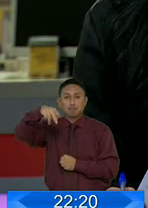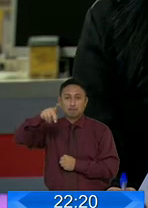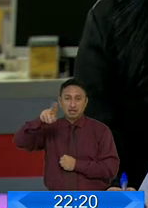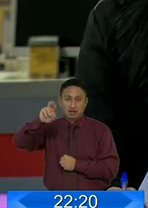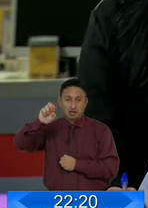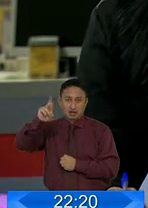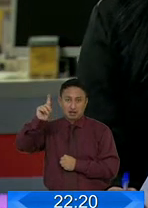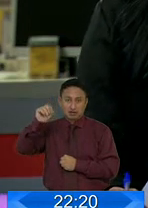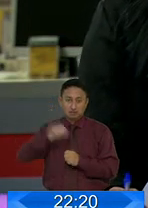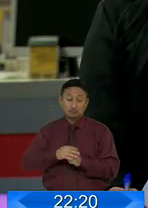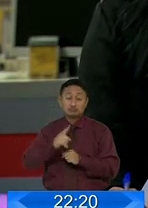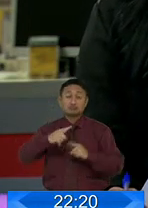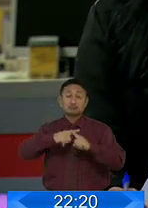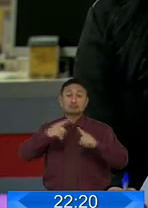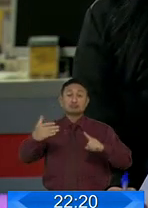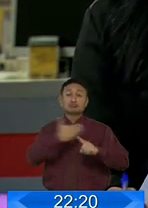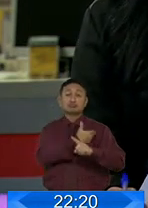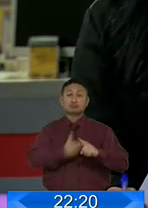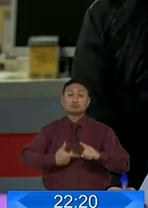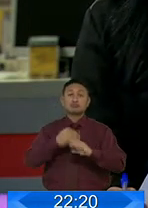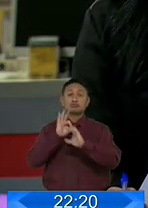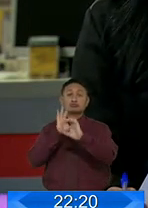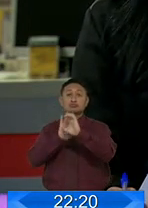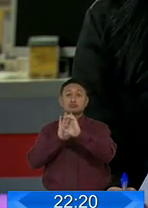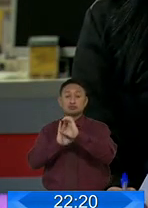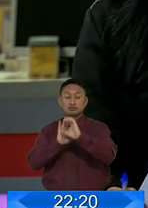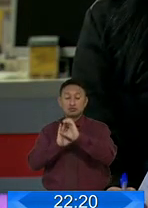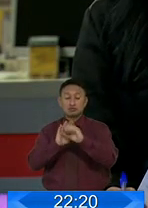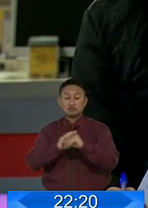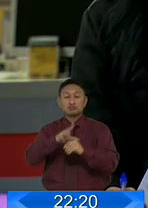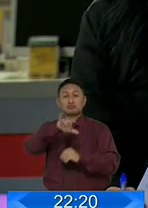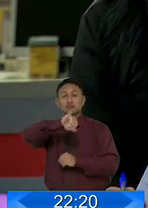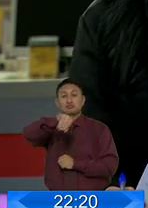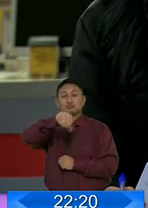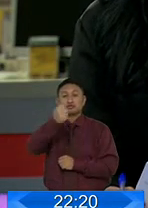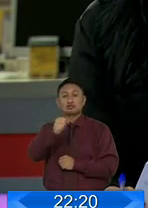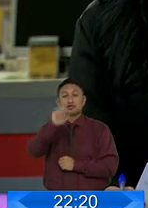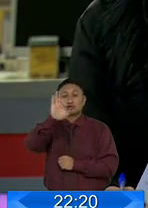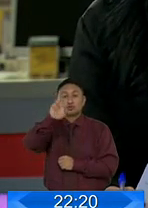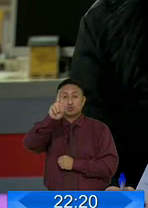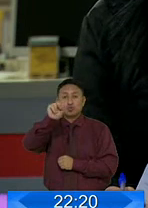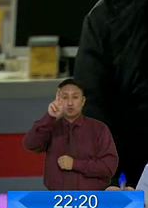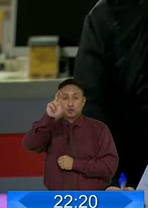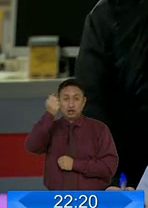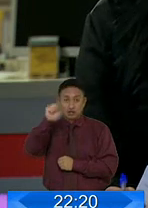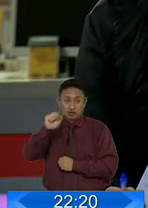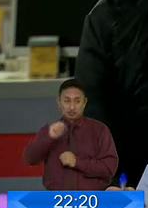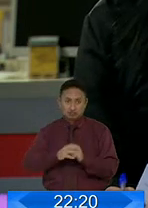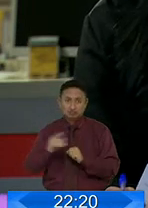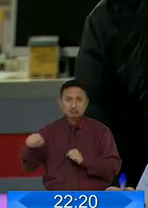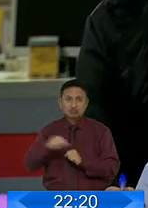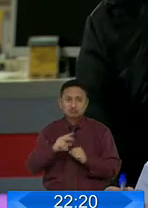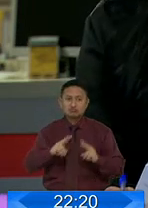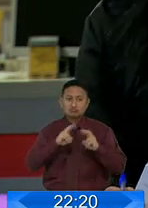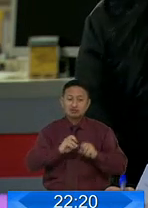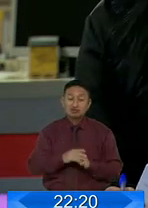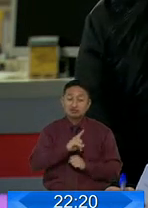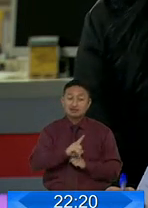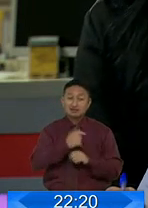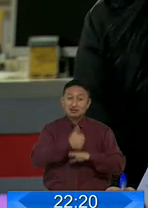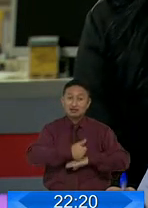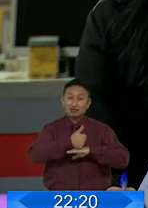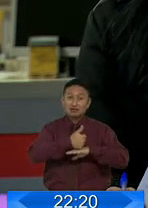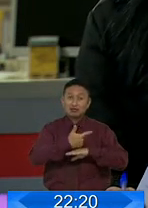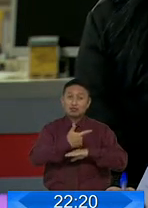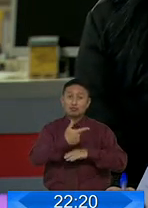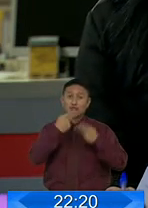ellos, el expresidente del Consejo de Participación Ciudadana, José Carlos Suárez, que investiga la presunta venta de cargos públicos.